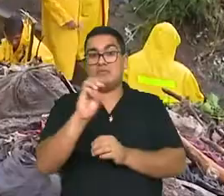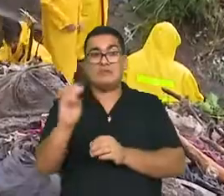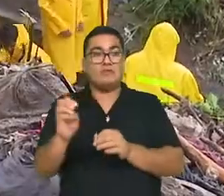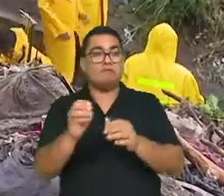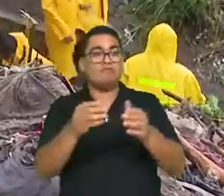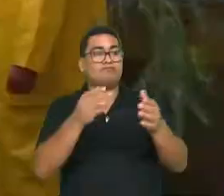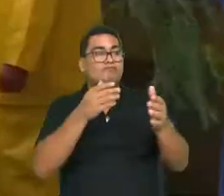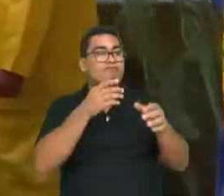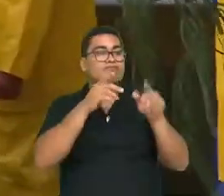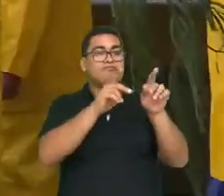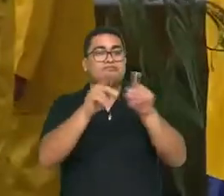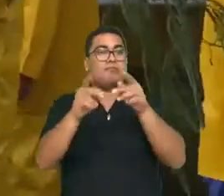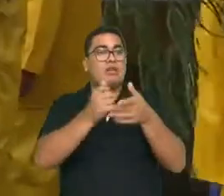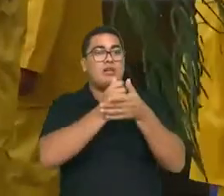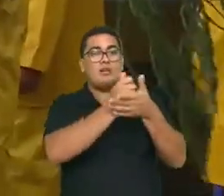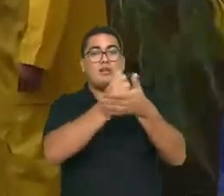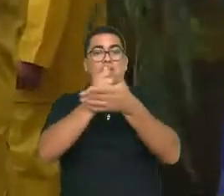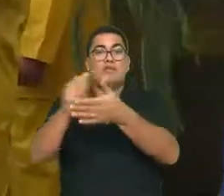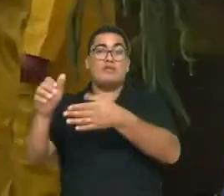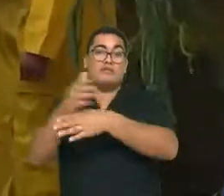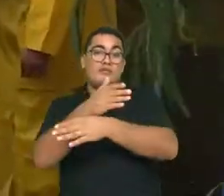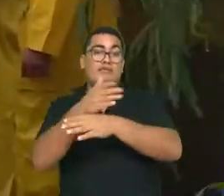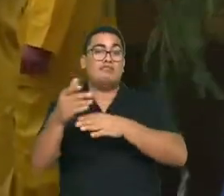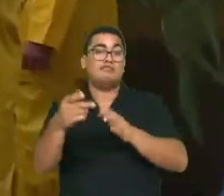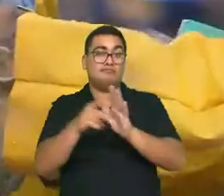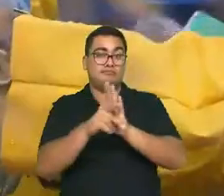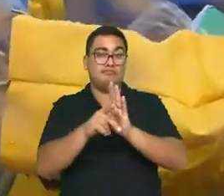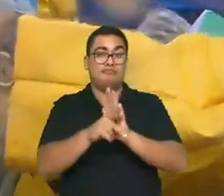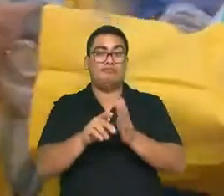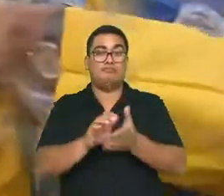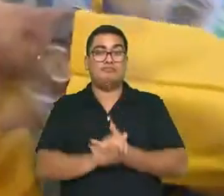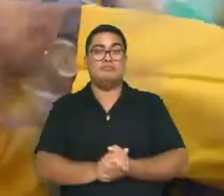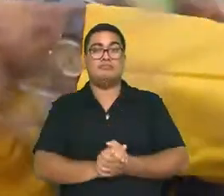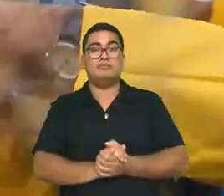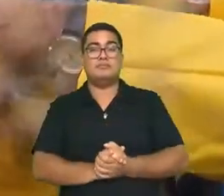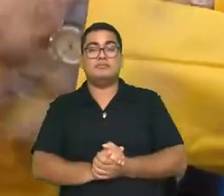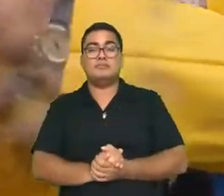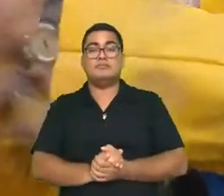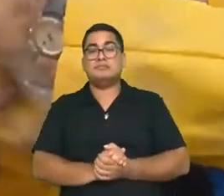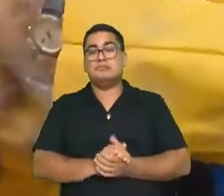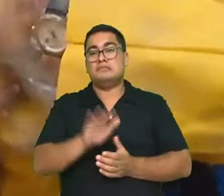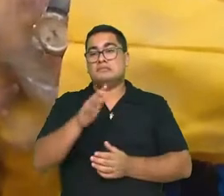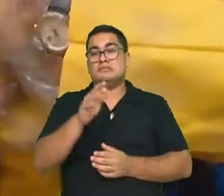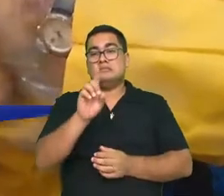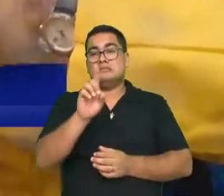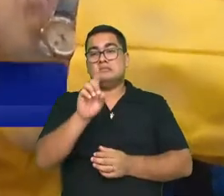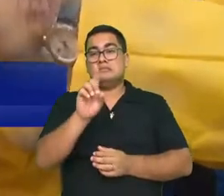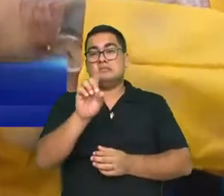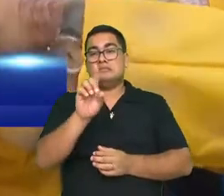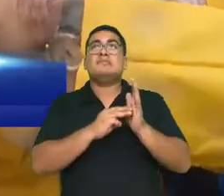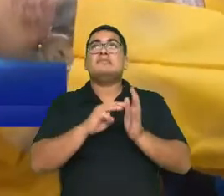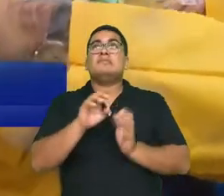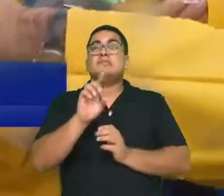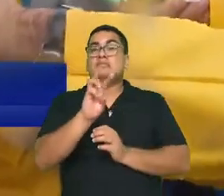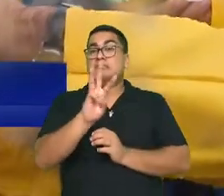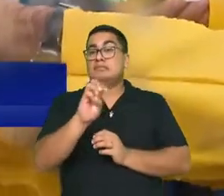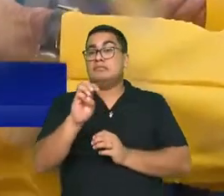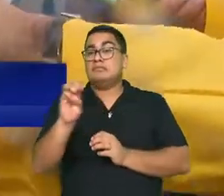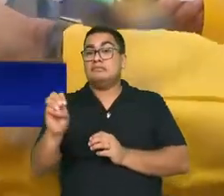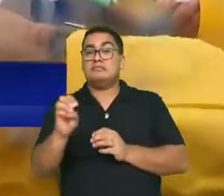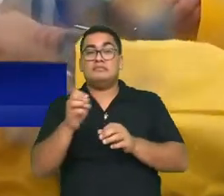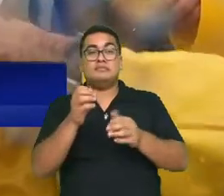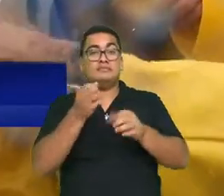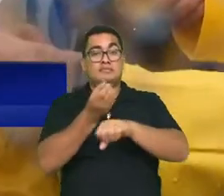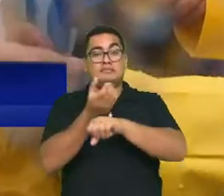se dispusieron a atender las situaciones de emergencias. Nosotros tenemos un poco más de 1.300 servidores públicos de la Alcaldía de Managua